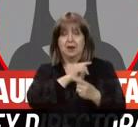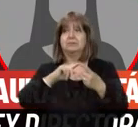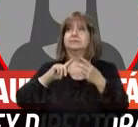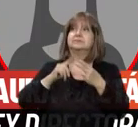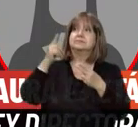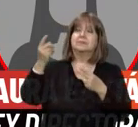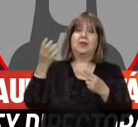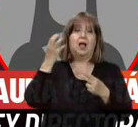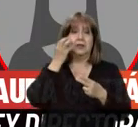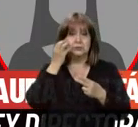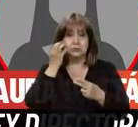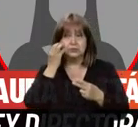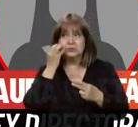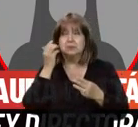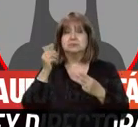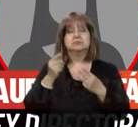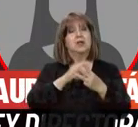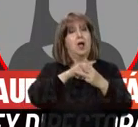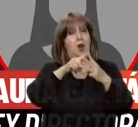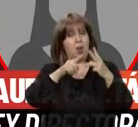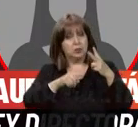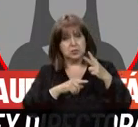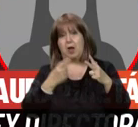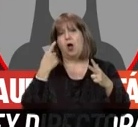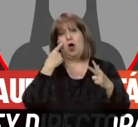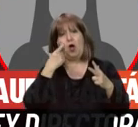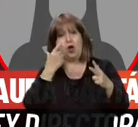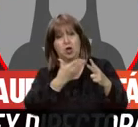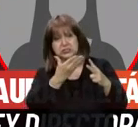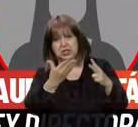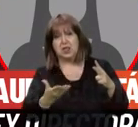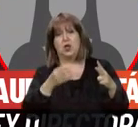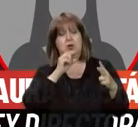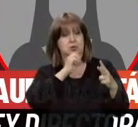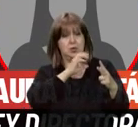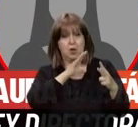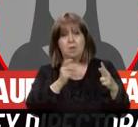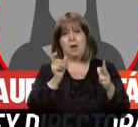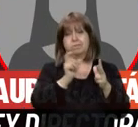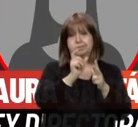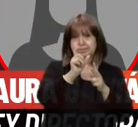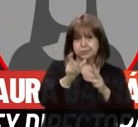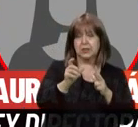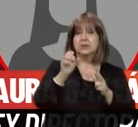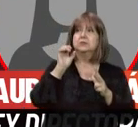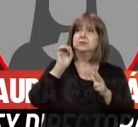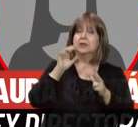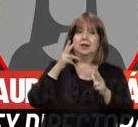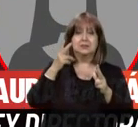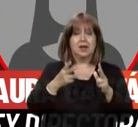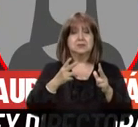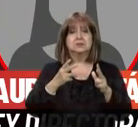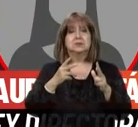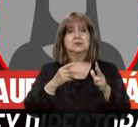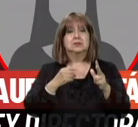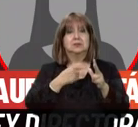ahí Asunción Martínez. Sí. Las tres son muy conocidas. Las hemos discutido, hemos hablado de sus nombres. Pero fíjate que son solamente poquito